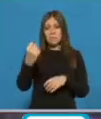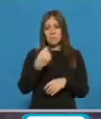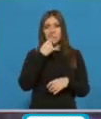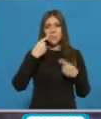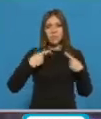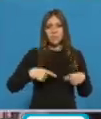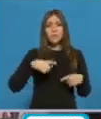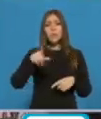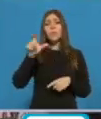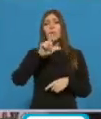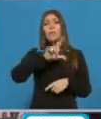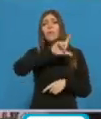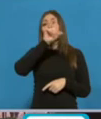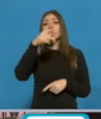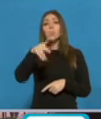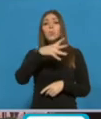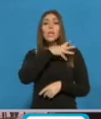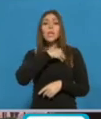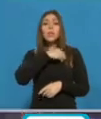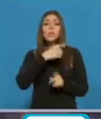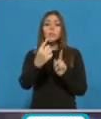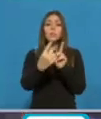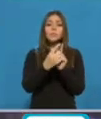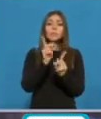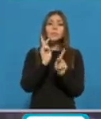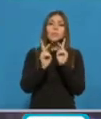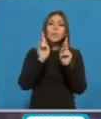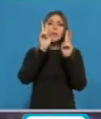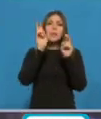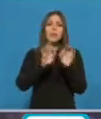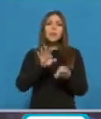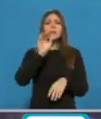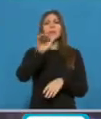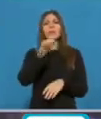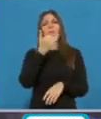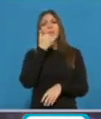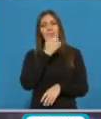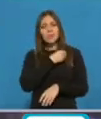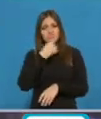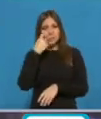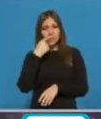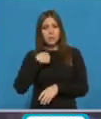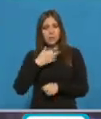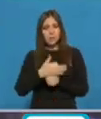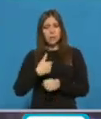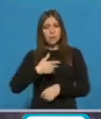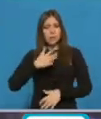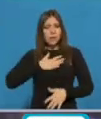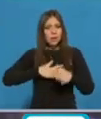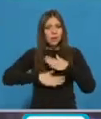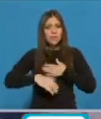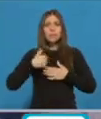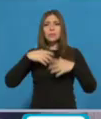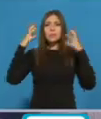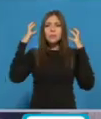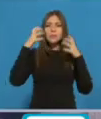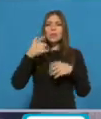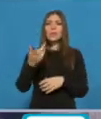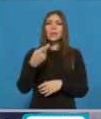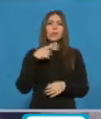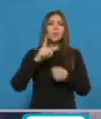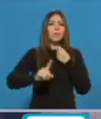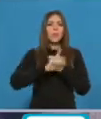hablar con tu hijo de un tema muy importante, cuando digas, a ver, estoy muy cansada, vengo de un estrés, esto no se puede solucionar así.